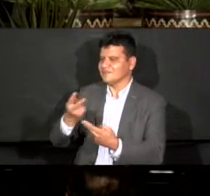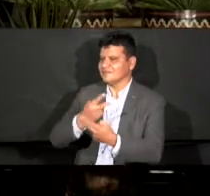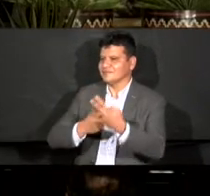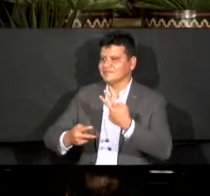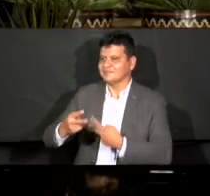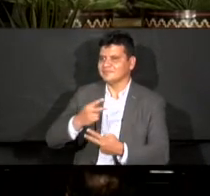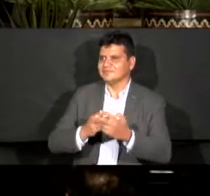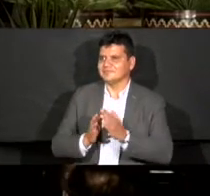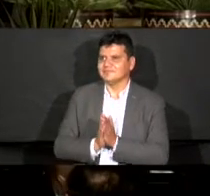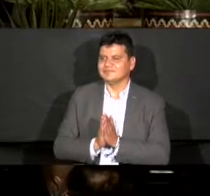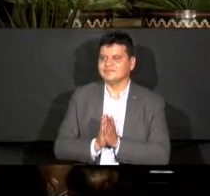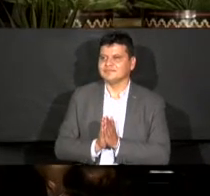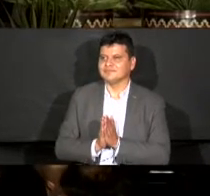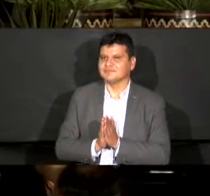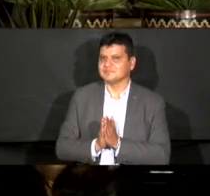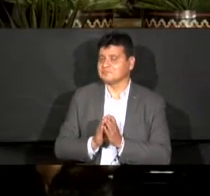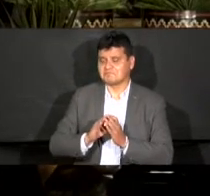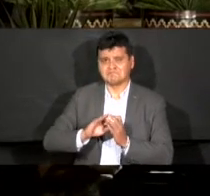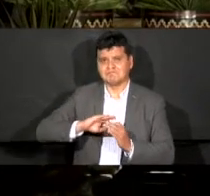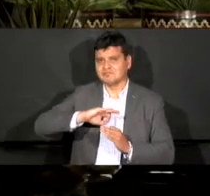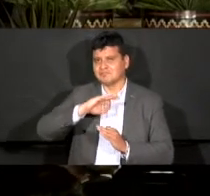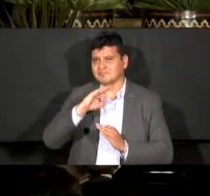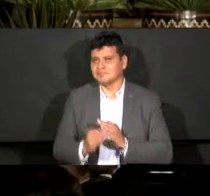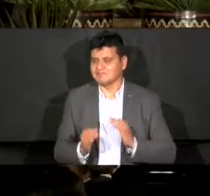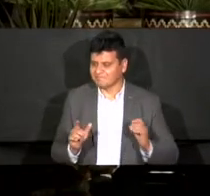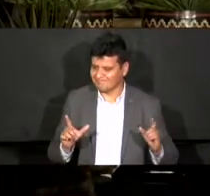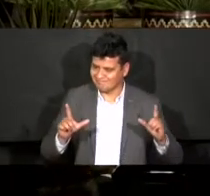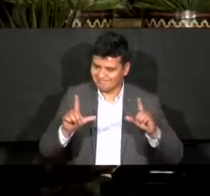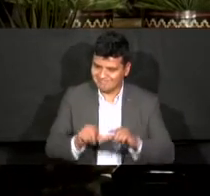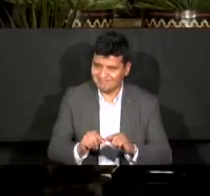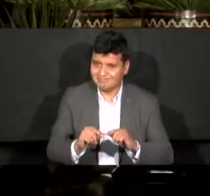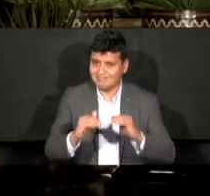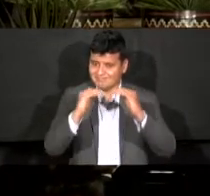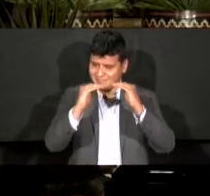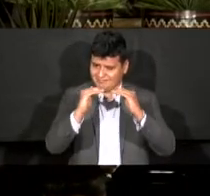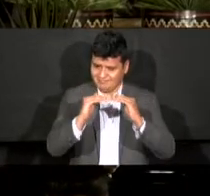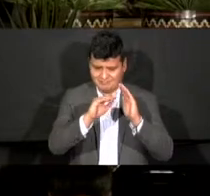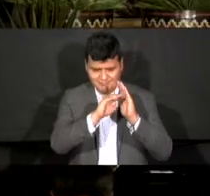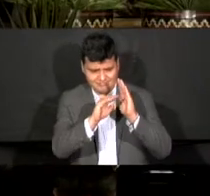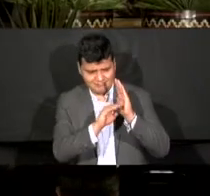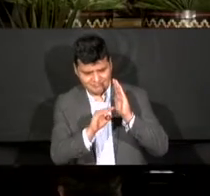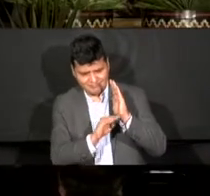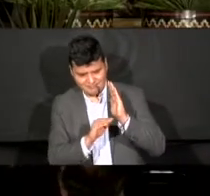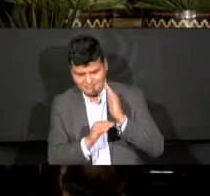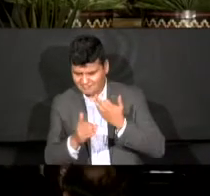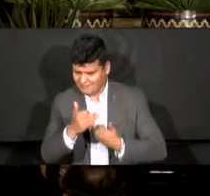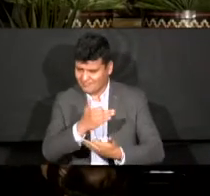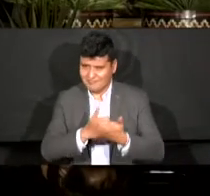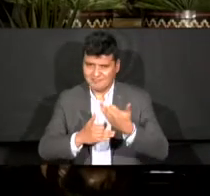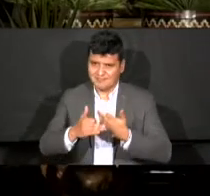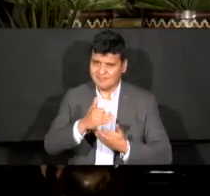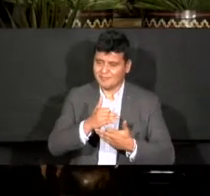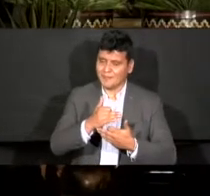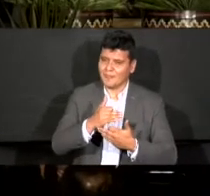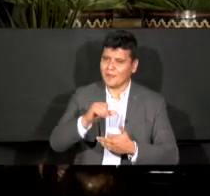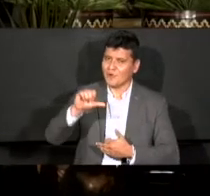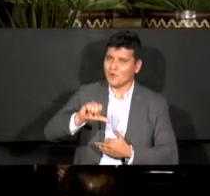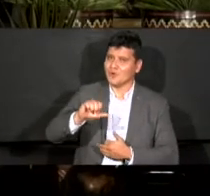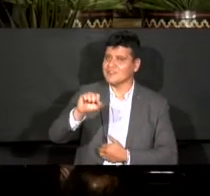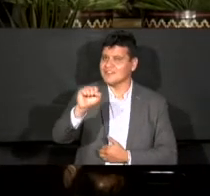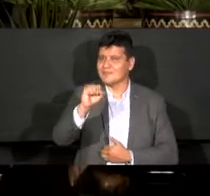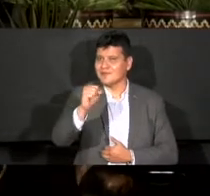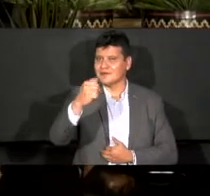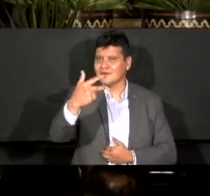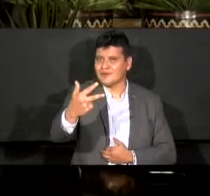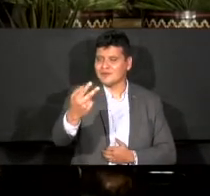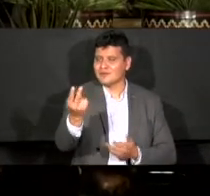Habiéndose desahogado todos los puntos del orden del día de la sesión solemne de hoy, 8